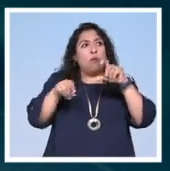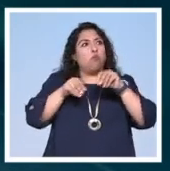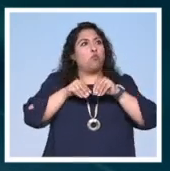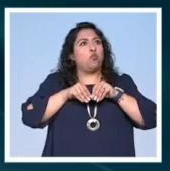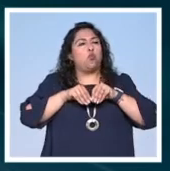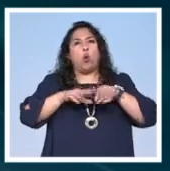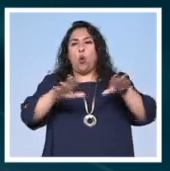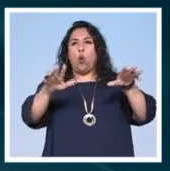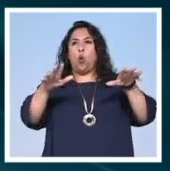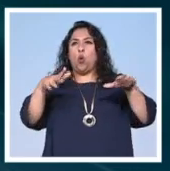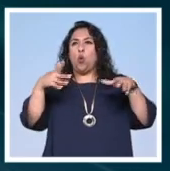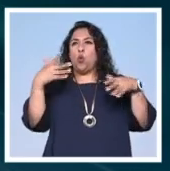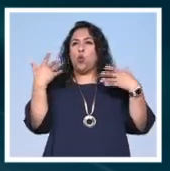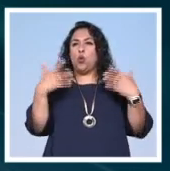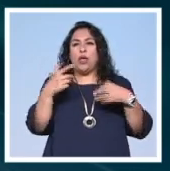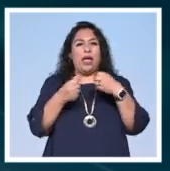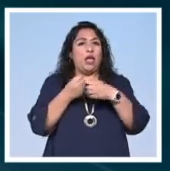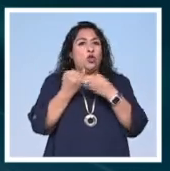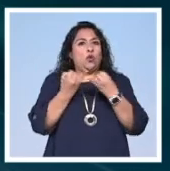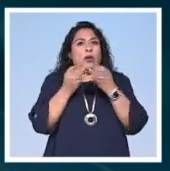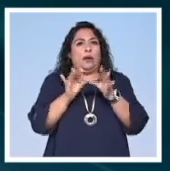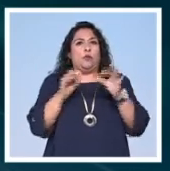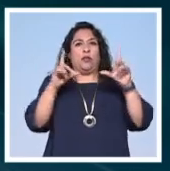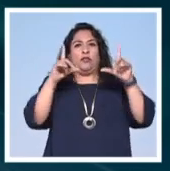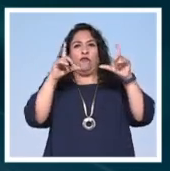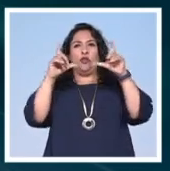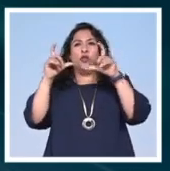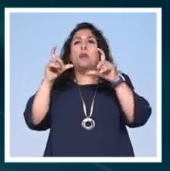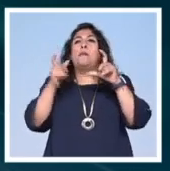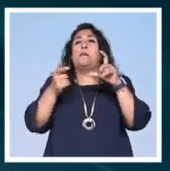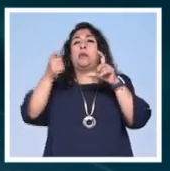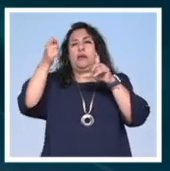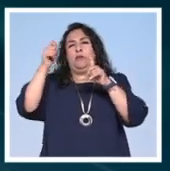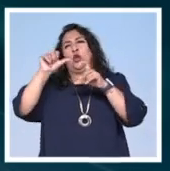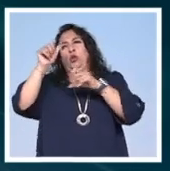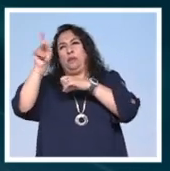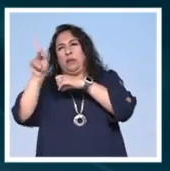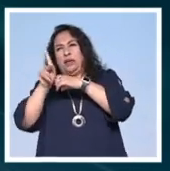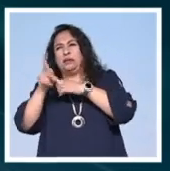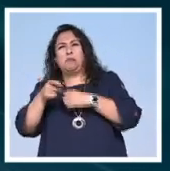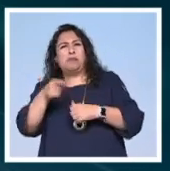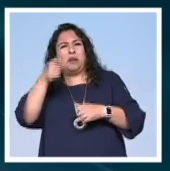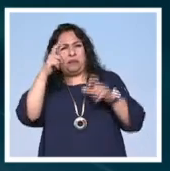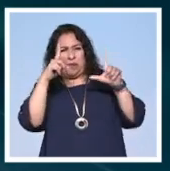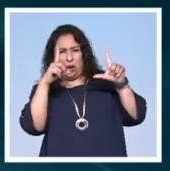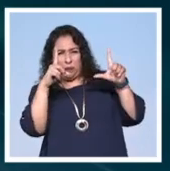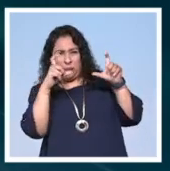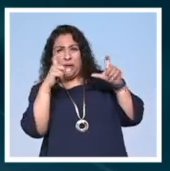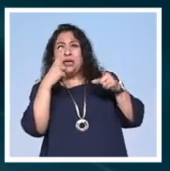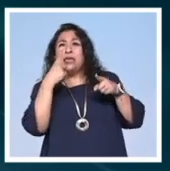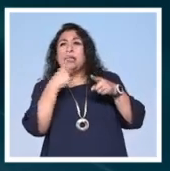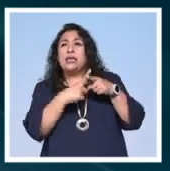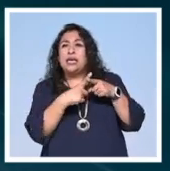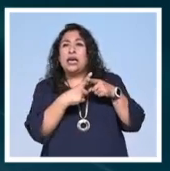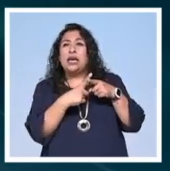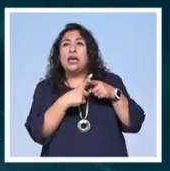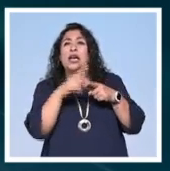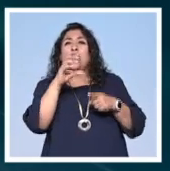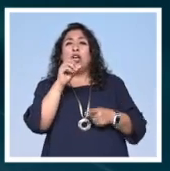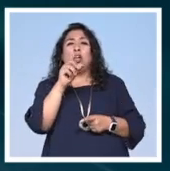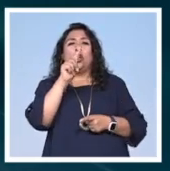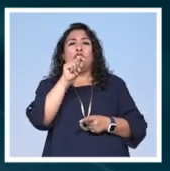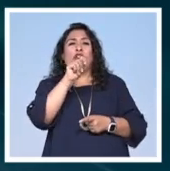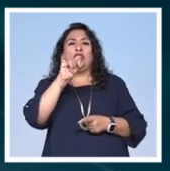no o sea es también el año de la fotografía los primeros van a ser extranjeros el primero que va a hacerle un retrato es otis